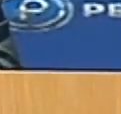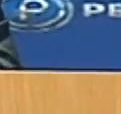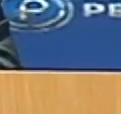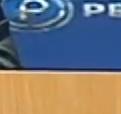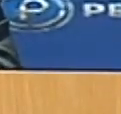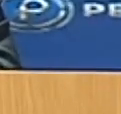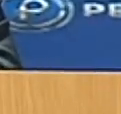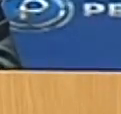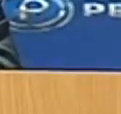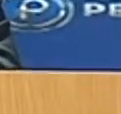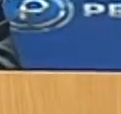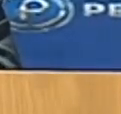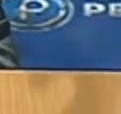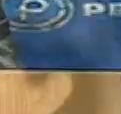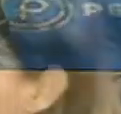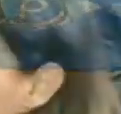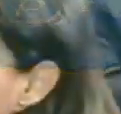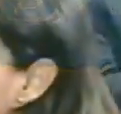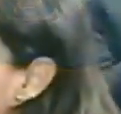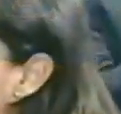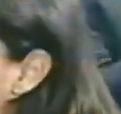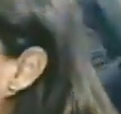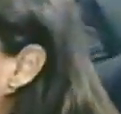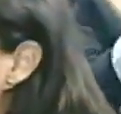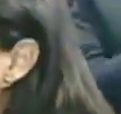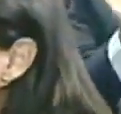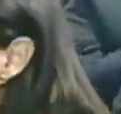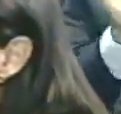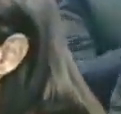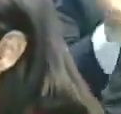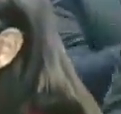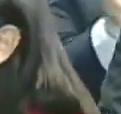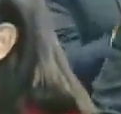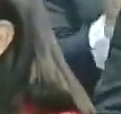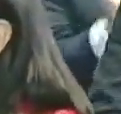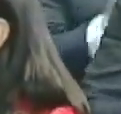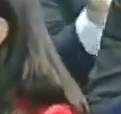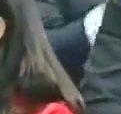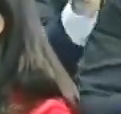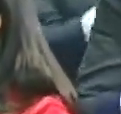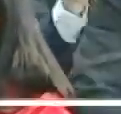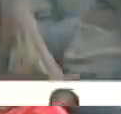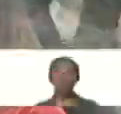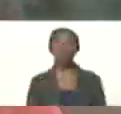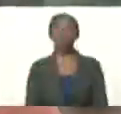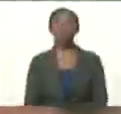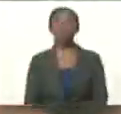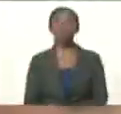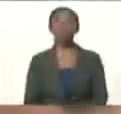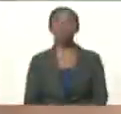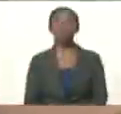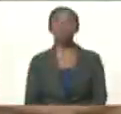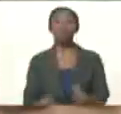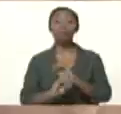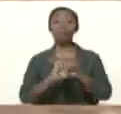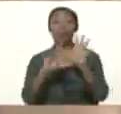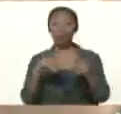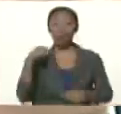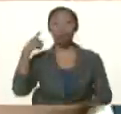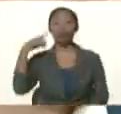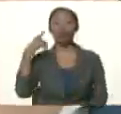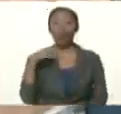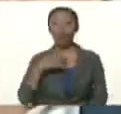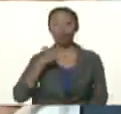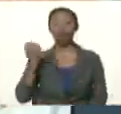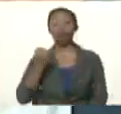por la felicidad del pueblo. Locos de amor por el futuro de Venezuela. Claro que estamos locos, bien locos que